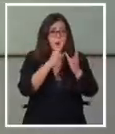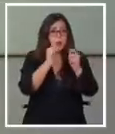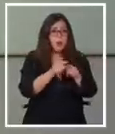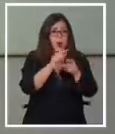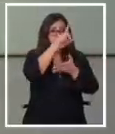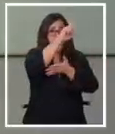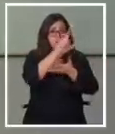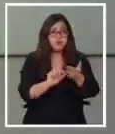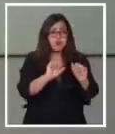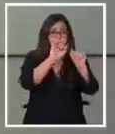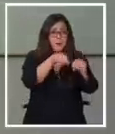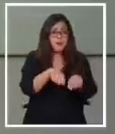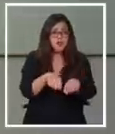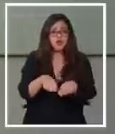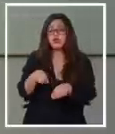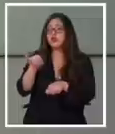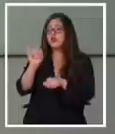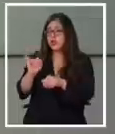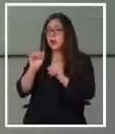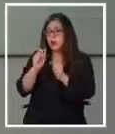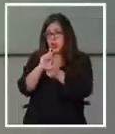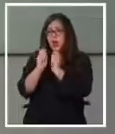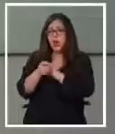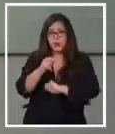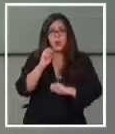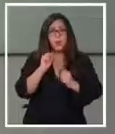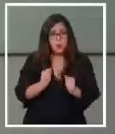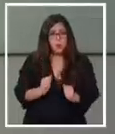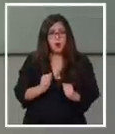popular por supuesto que se puede revertir